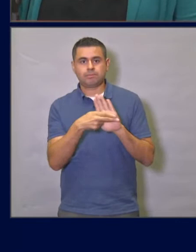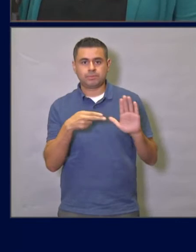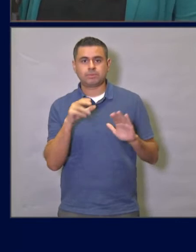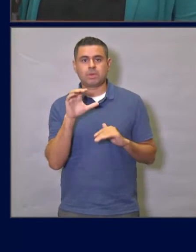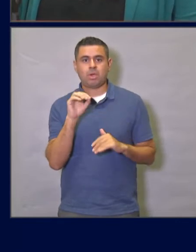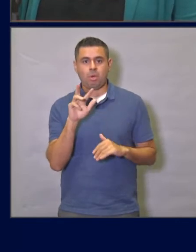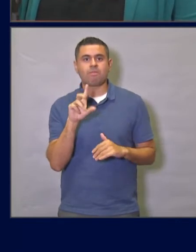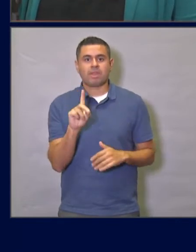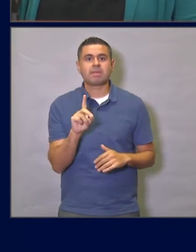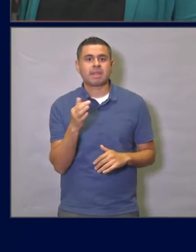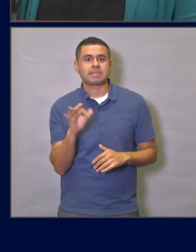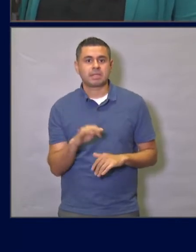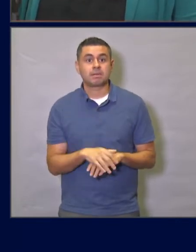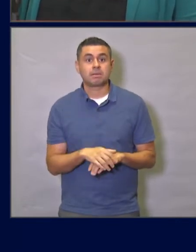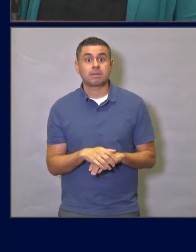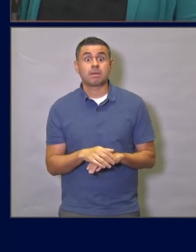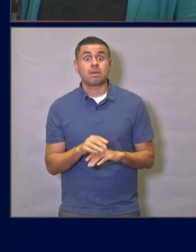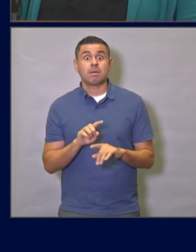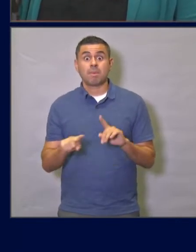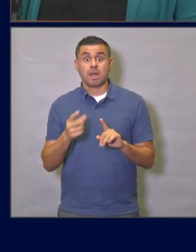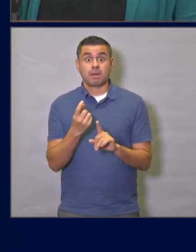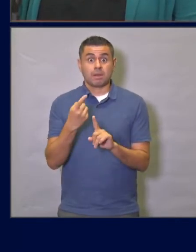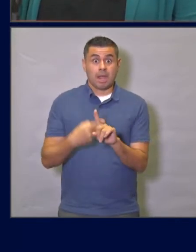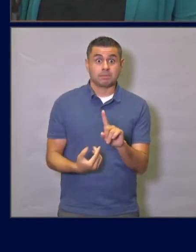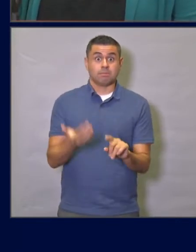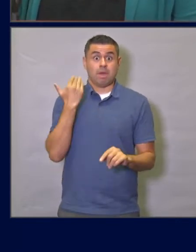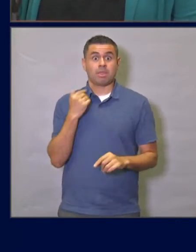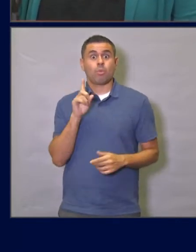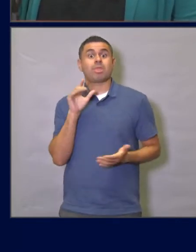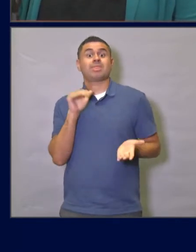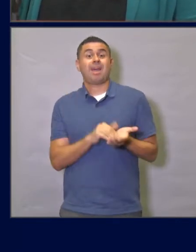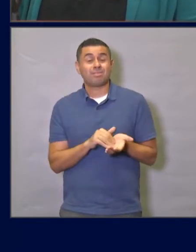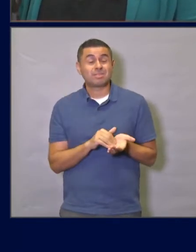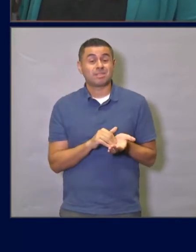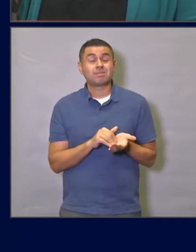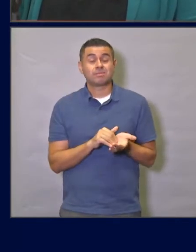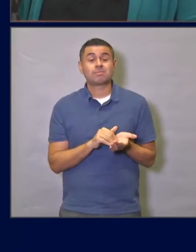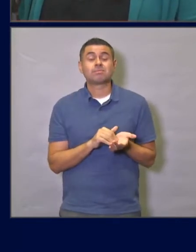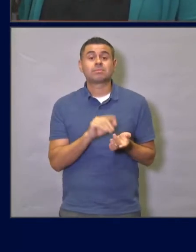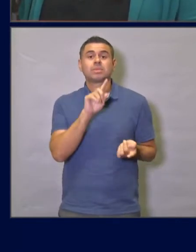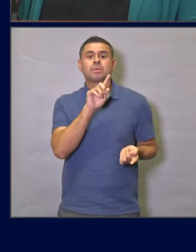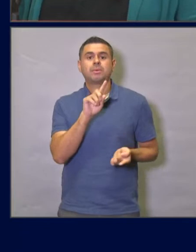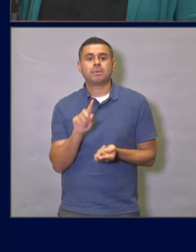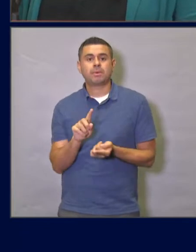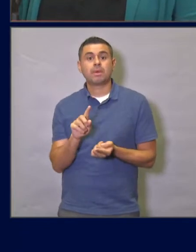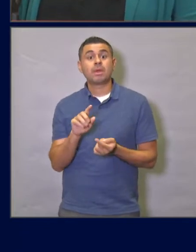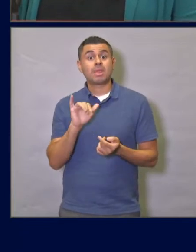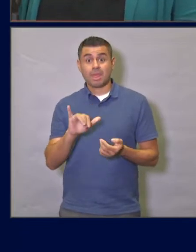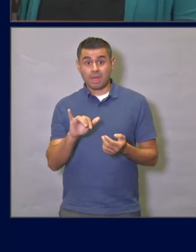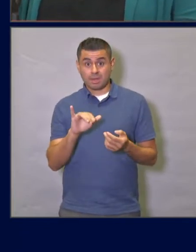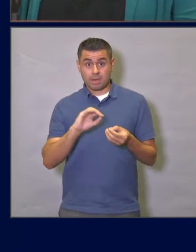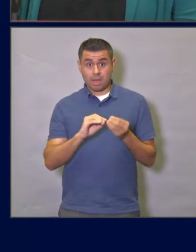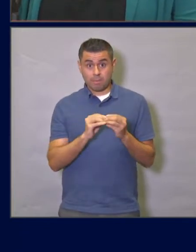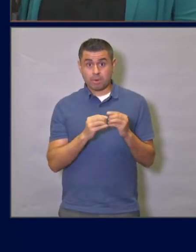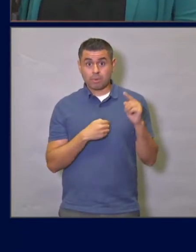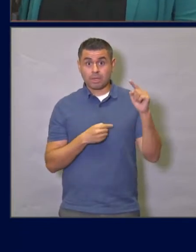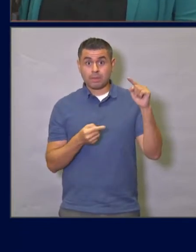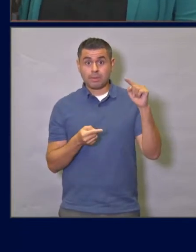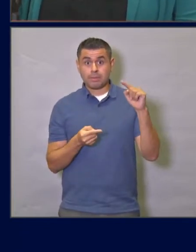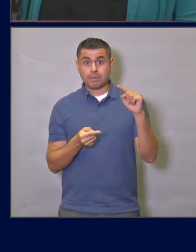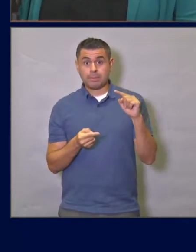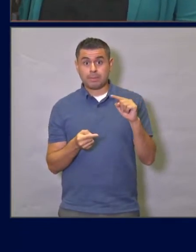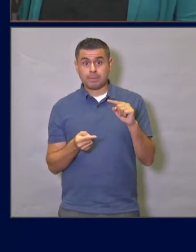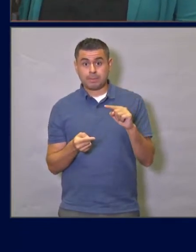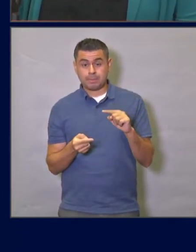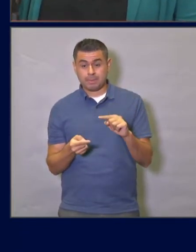2,000 hace solo un mes. Estamos observando este indicador de cerca y nos preocupan los bajos números